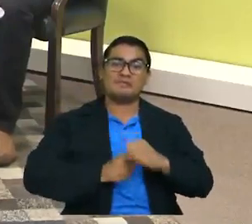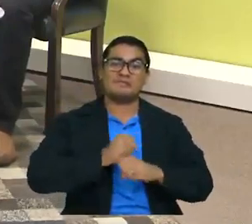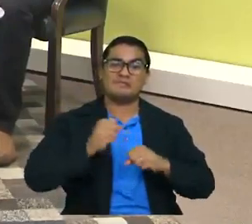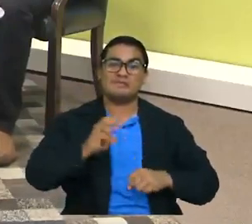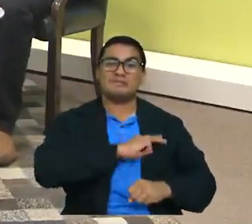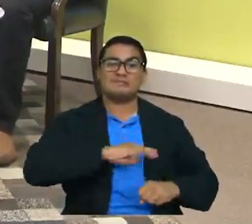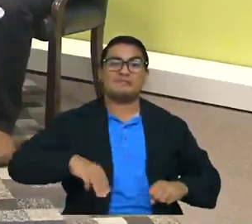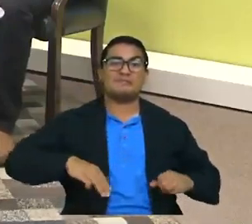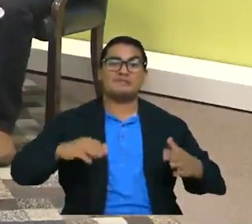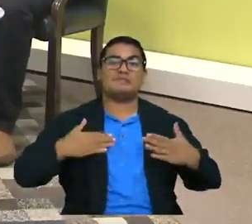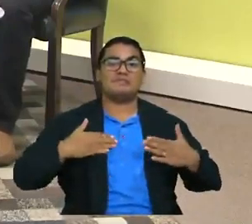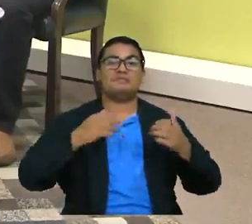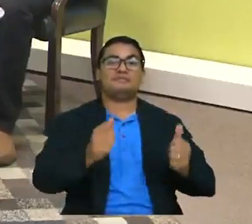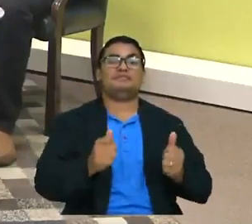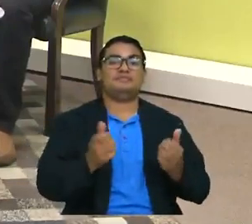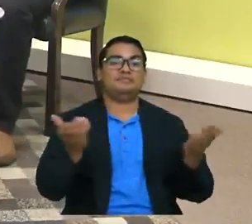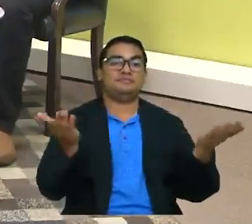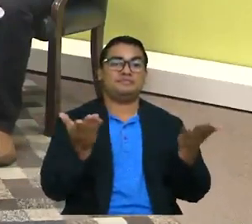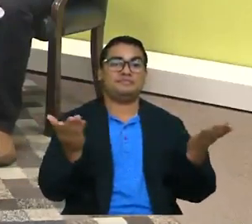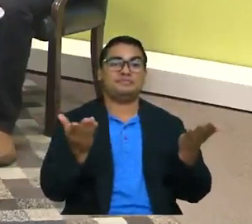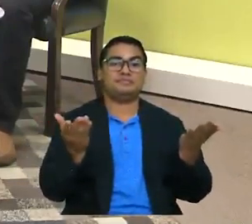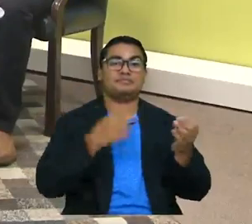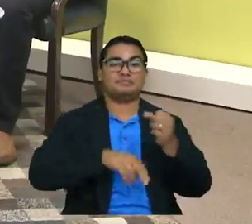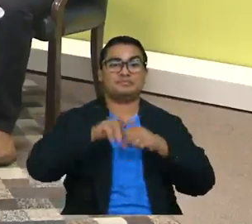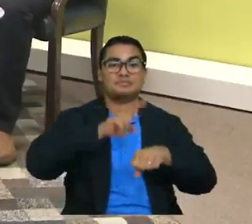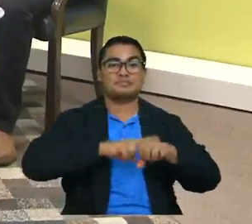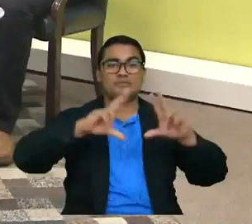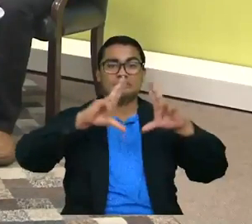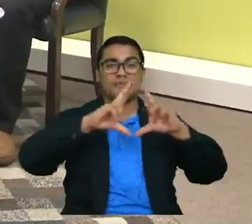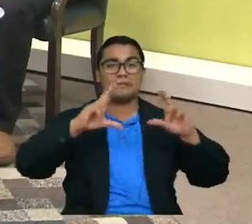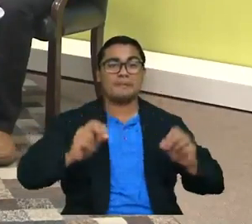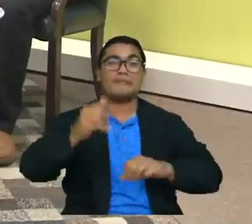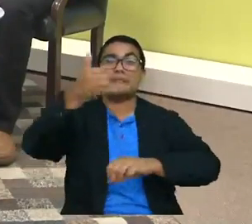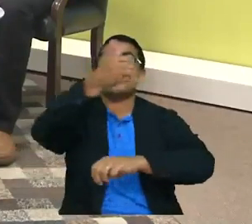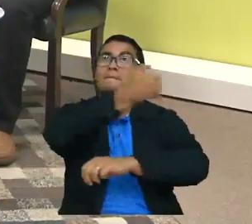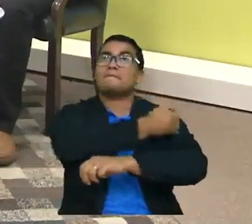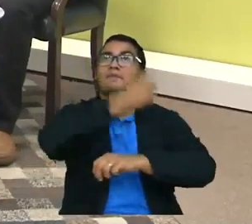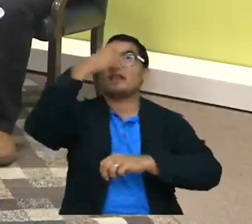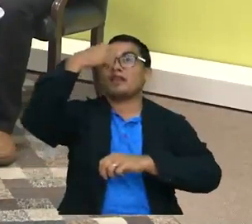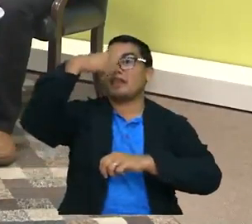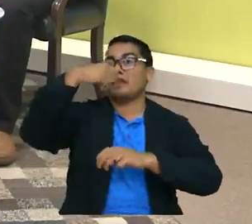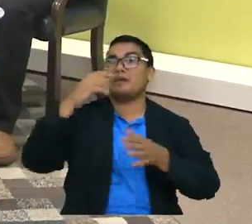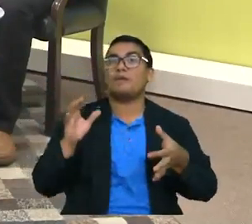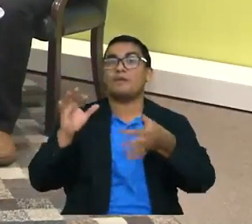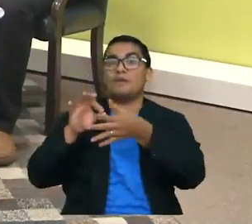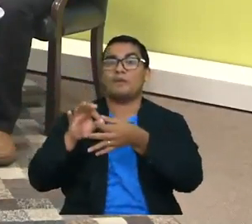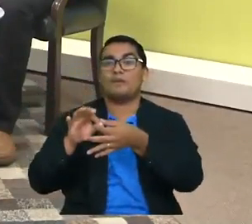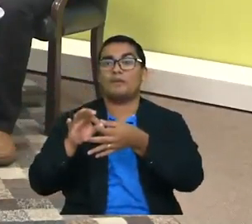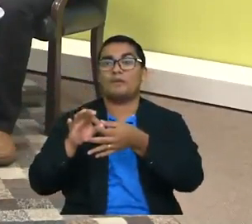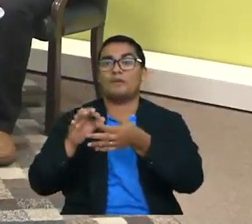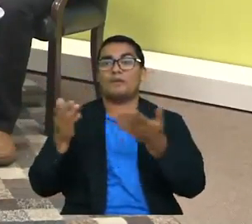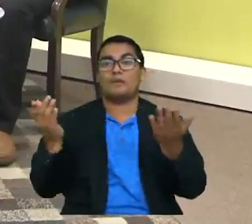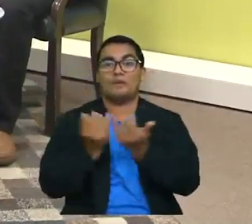Ministerio de Salud desarrolla una jornada nacional de vacunación Y junto a ello también viene la jornada